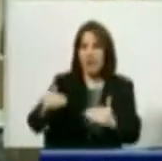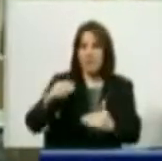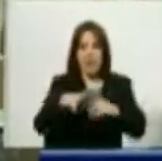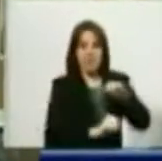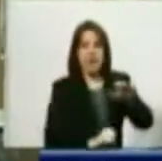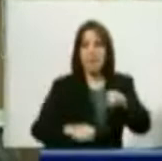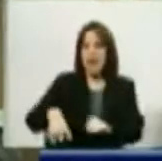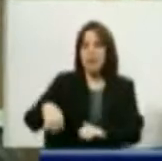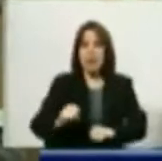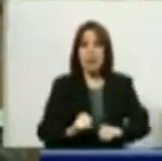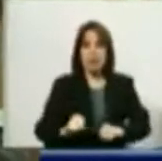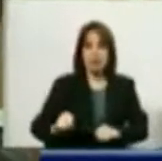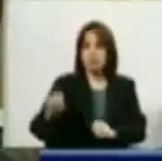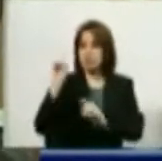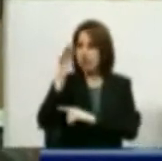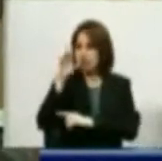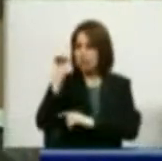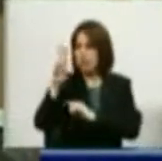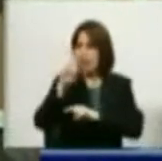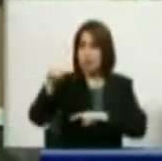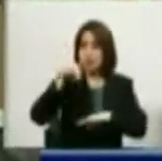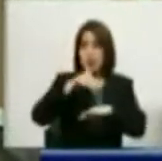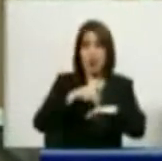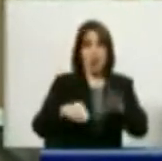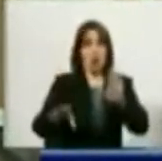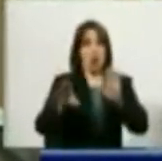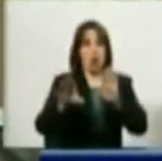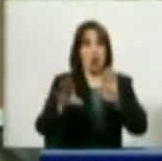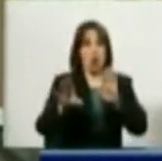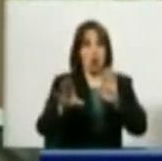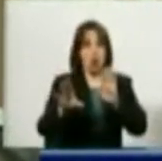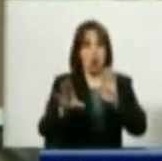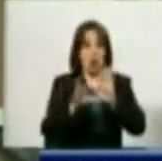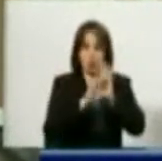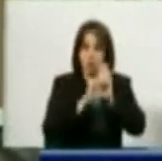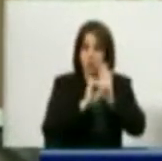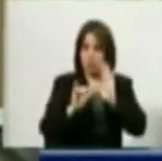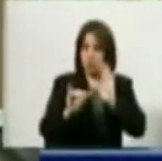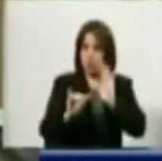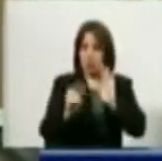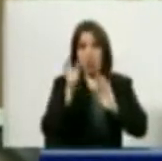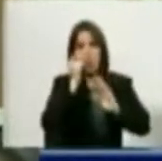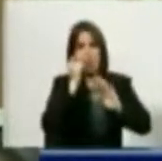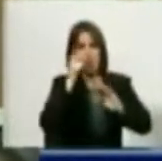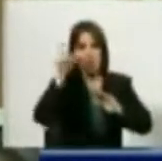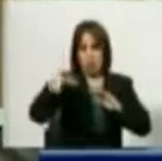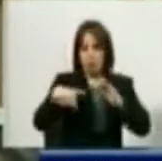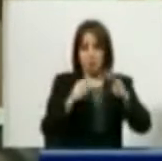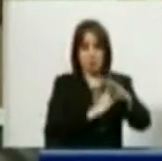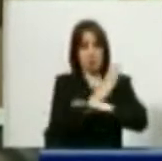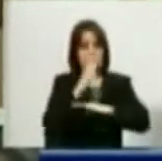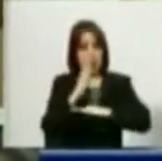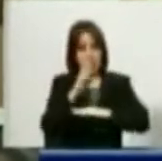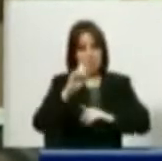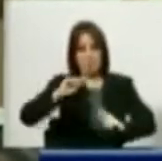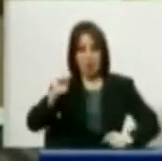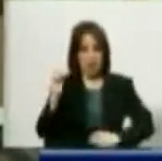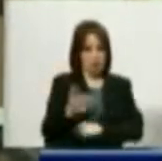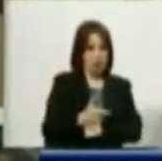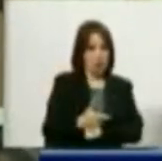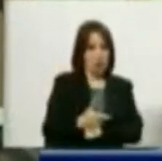asamblea nacional Constituyente jefe de la fracción Pedro Carreño tiburones la